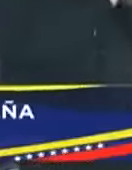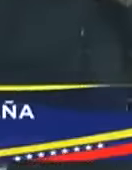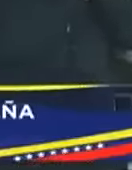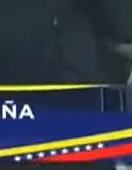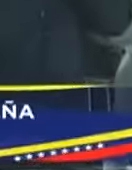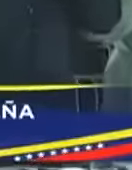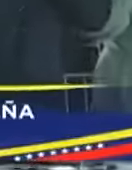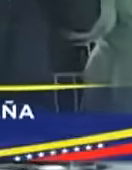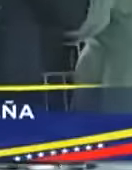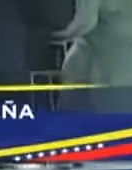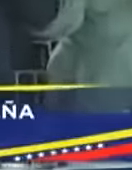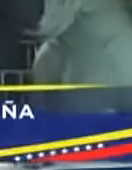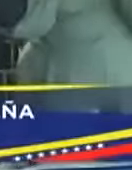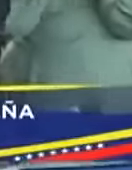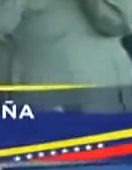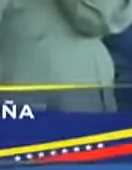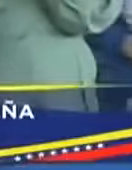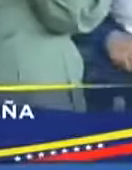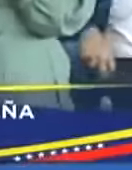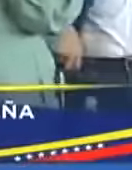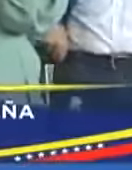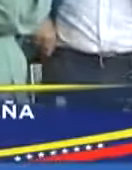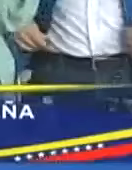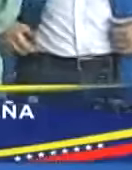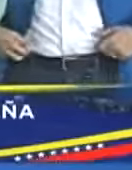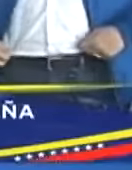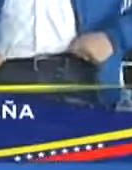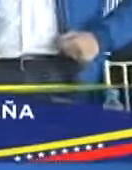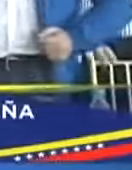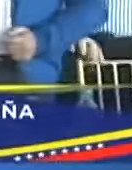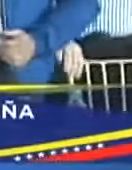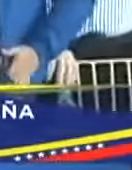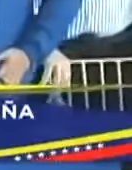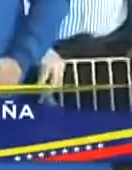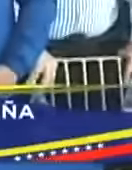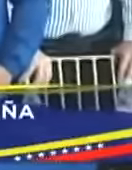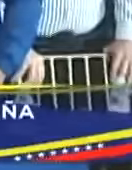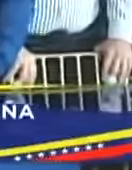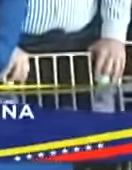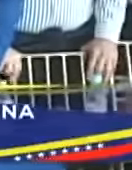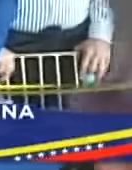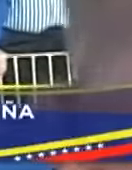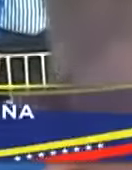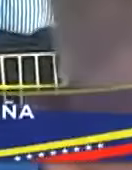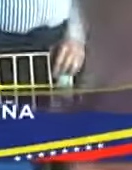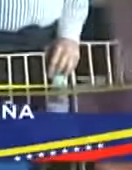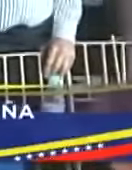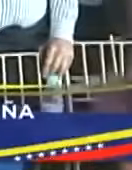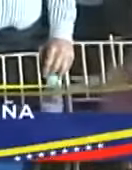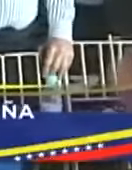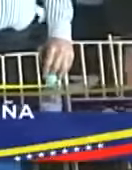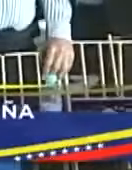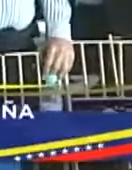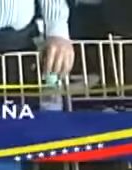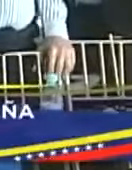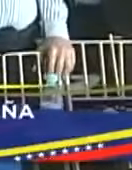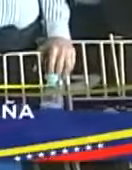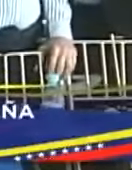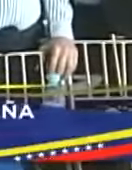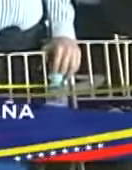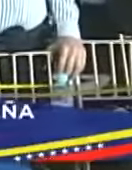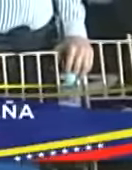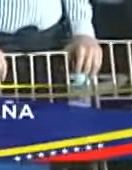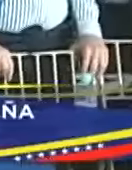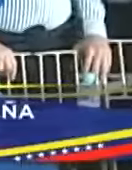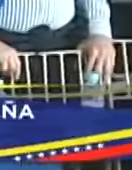las autoridades, el primer vicepresidente del Partido Socialista Unido de Venezuela, Diosdado Cabello Rondón, la vicepresidenta ejecutiva de la